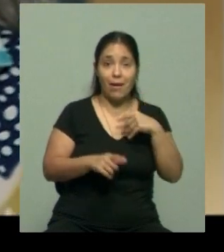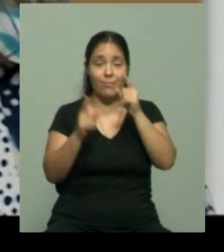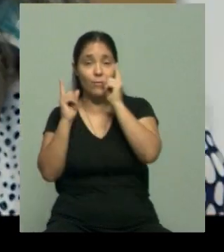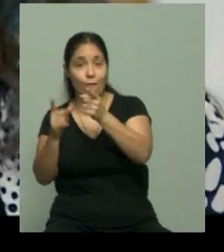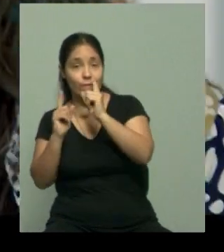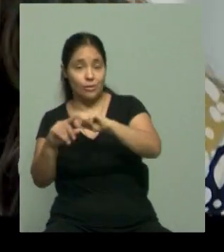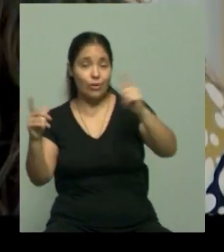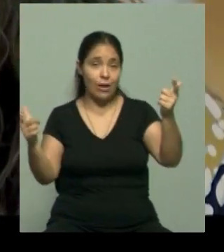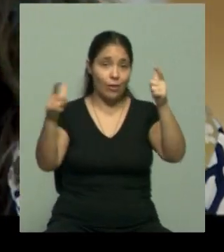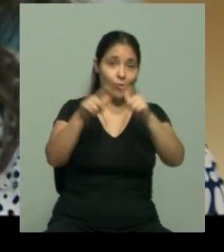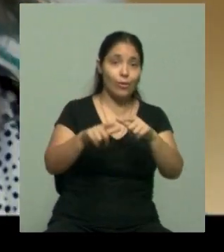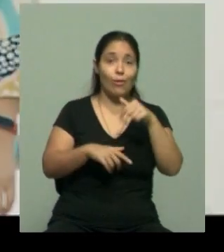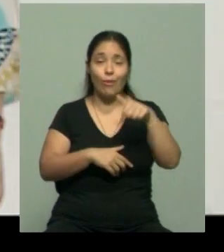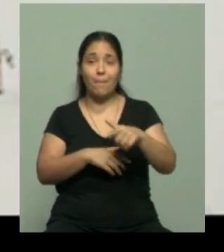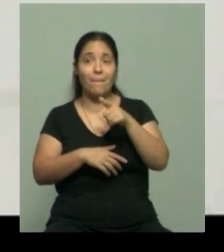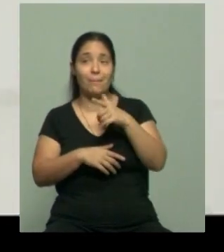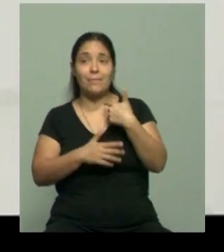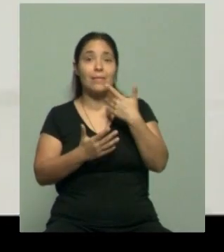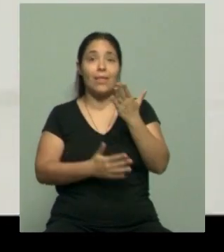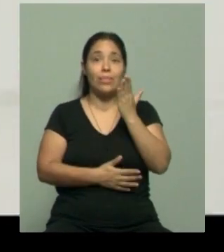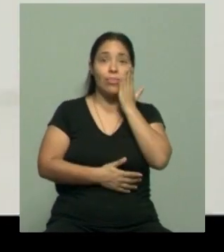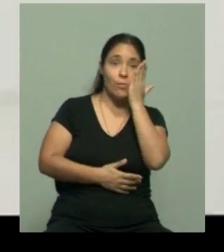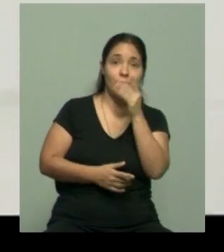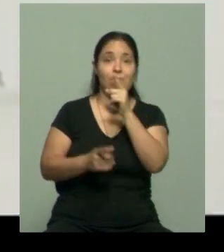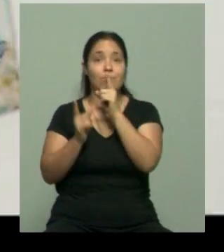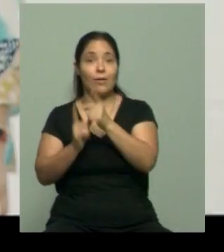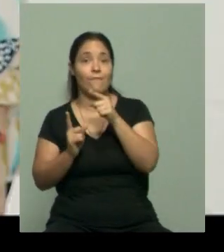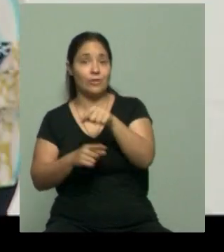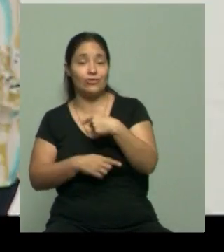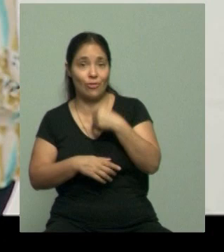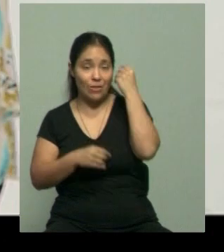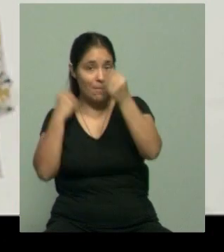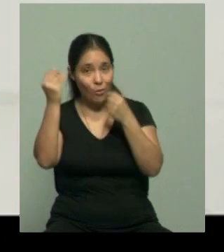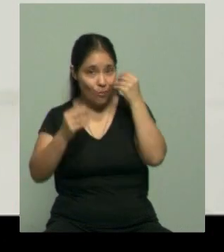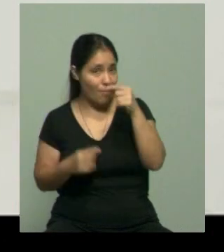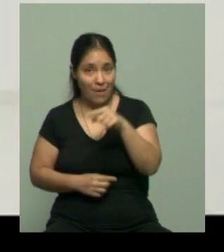docentes, la que no puede dormir es la docente, ¿sí?